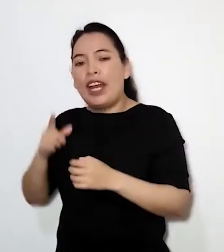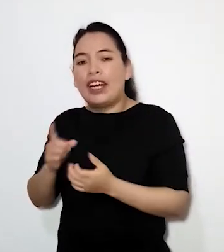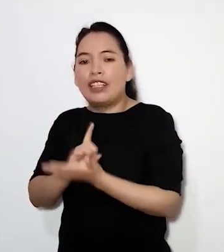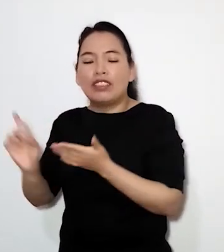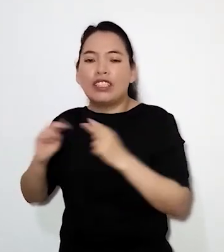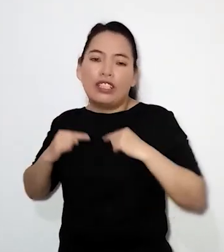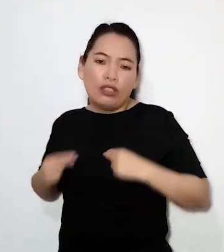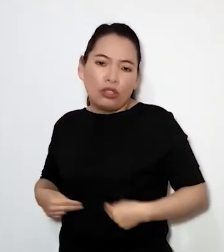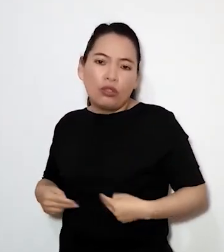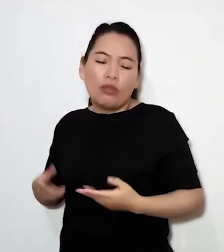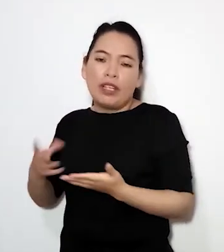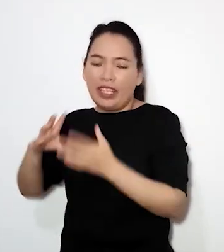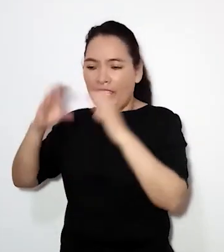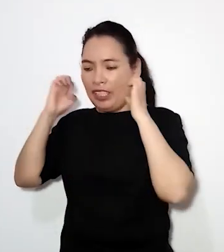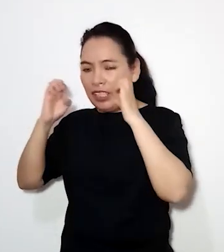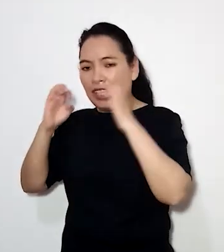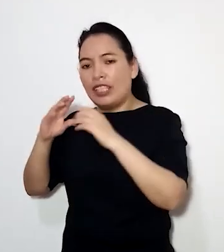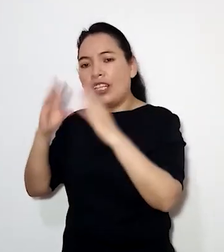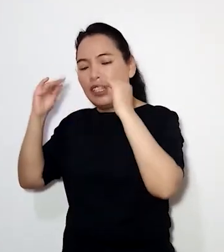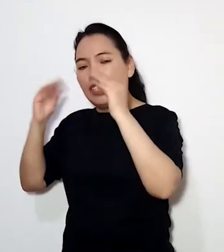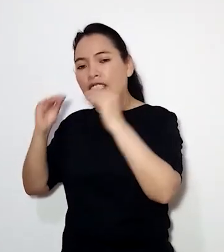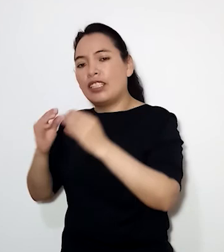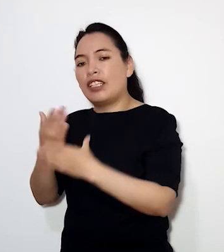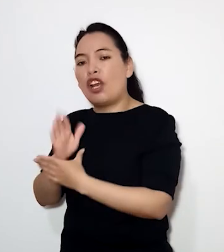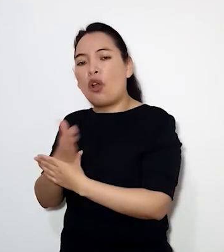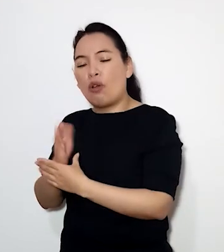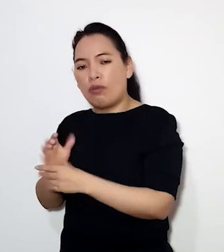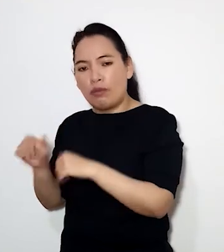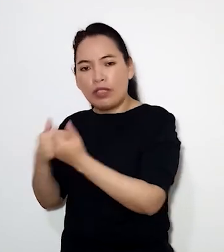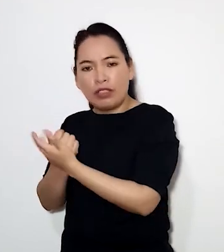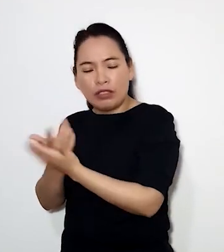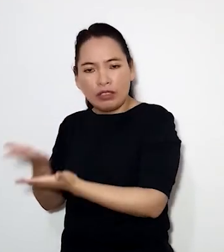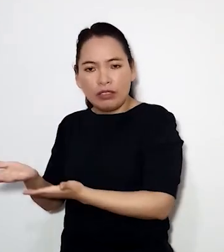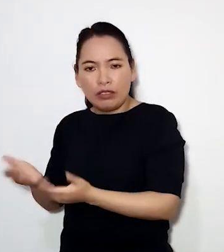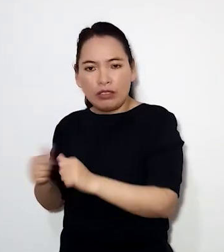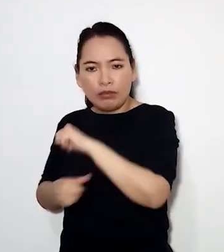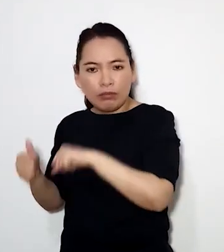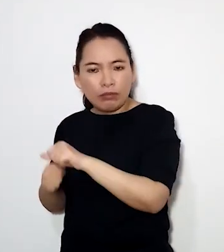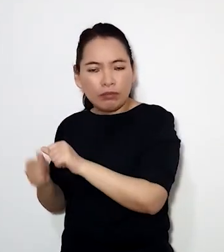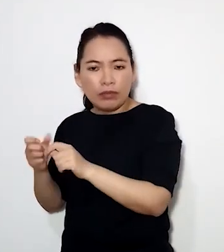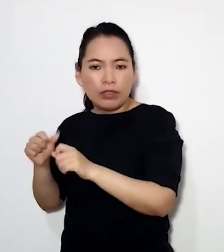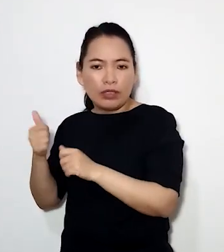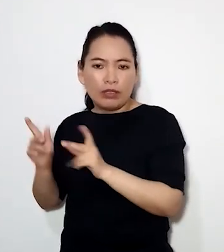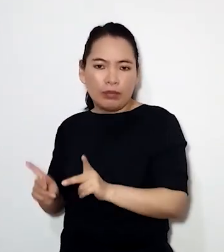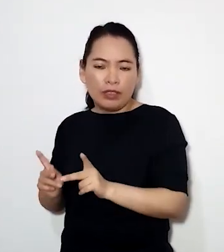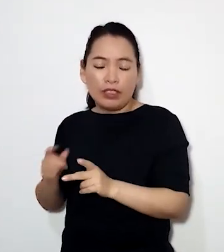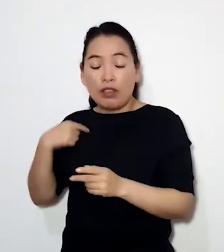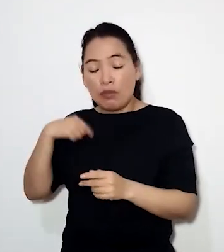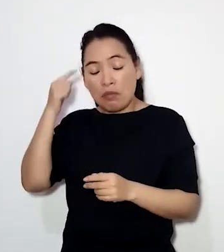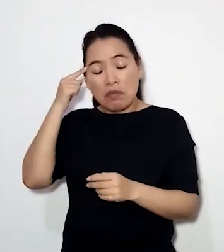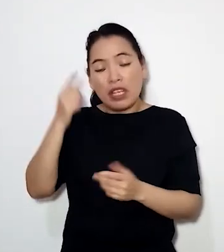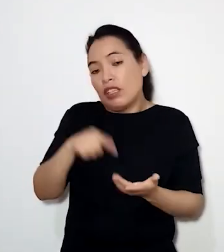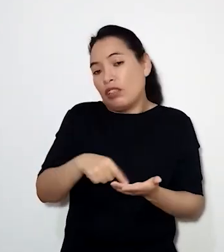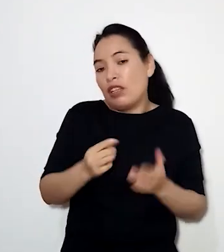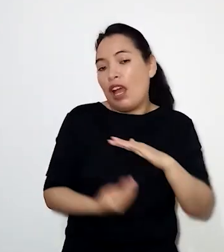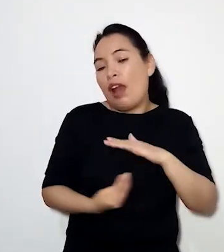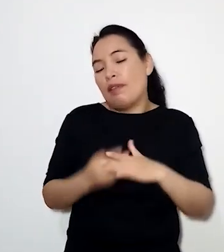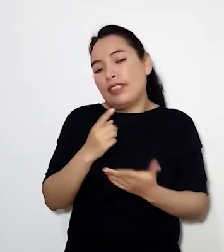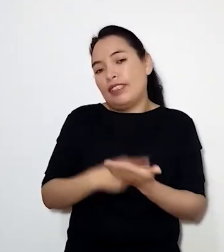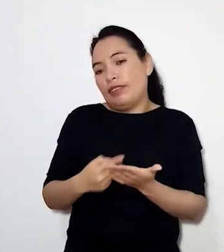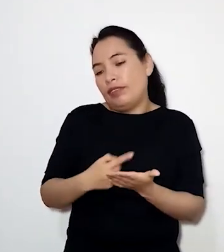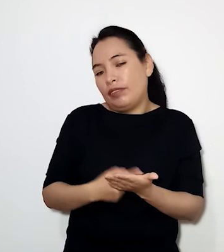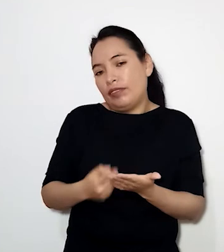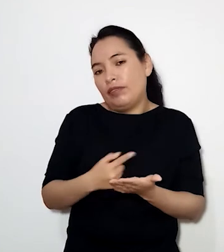con los demás? Yo creo que esa es un poco la esencia de la discusión, y creo que ese tiene que ser el horizonte que oriente todas las reformas